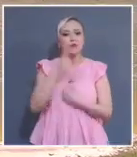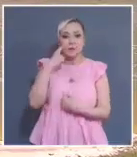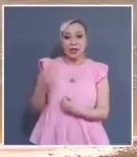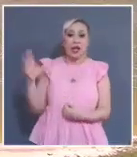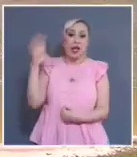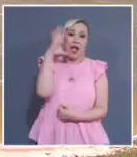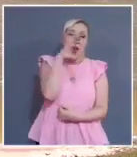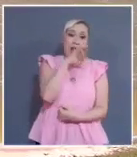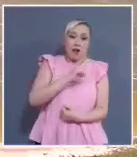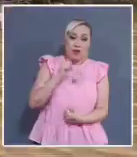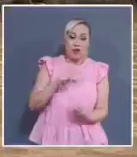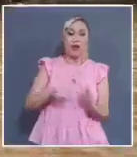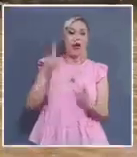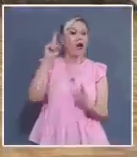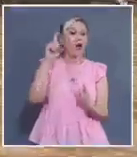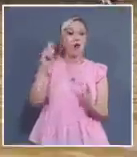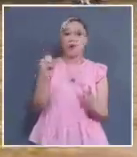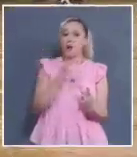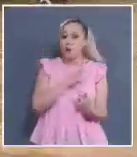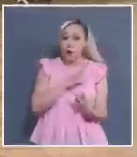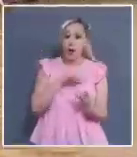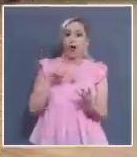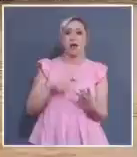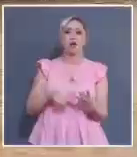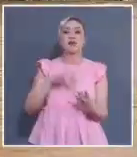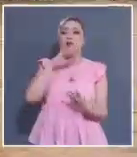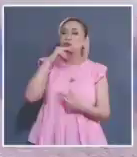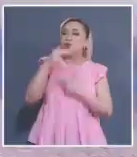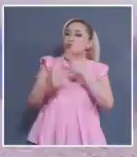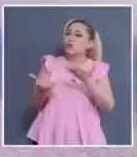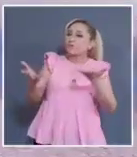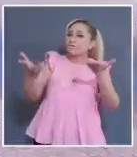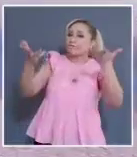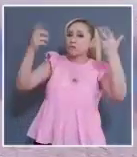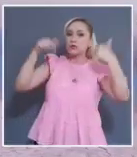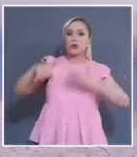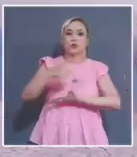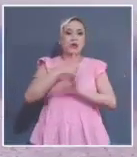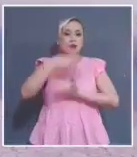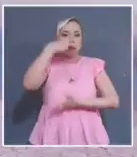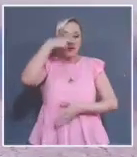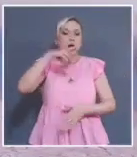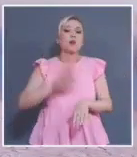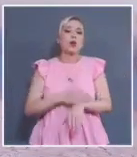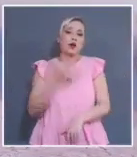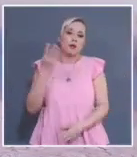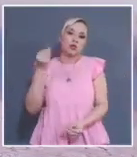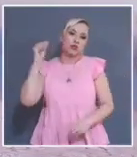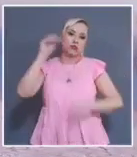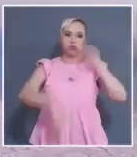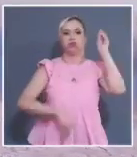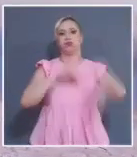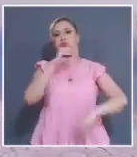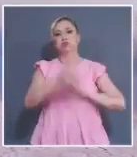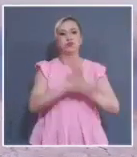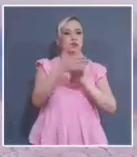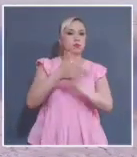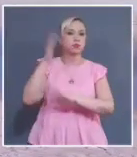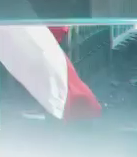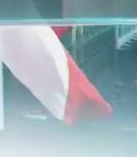y problemas ambientales que afectan a los habitantes en el país. Para el canal del Poder Judicial de la Federación, Laura